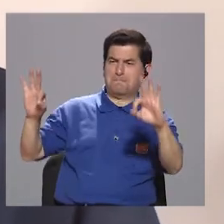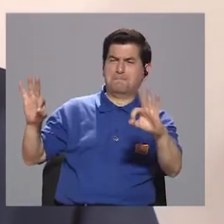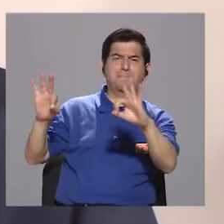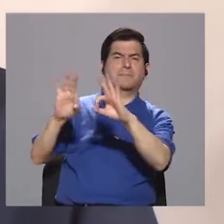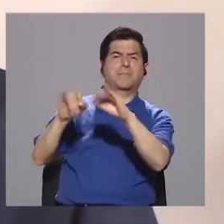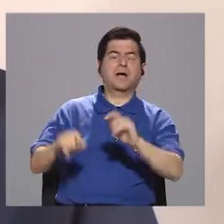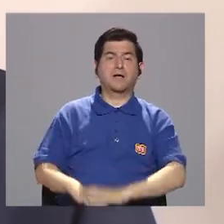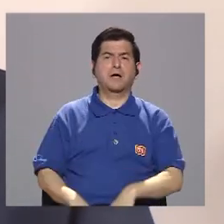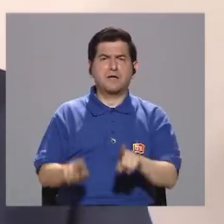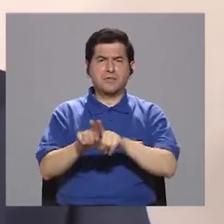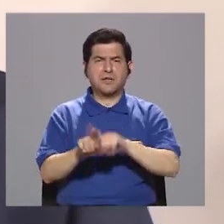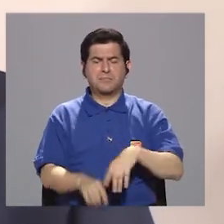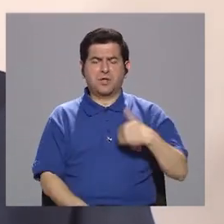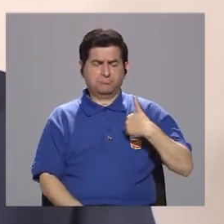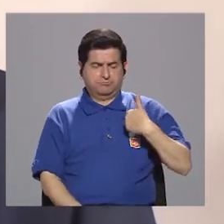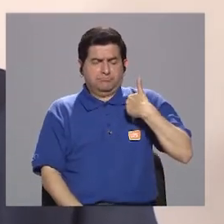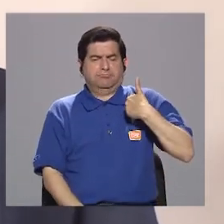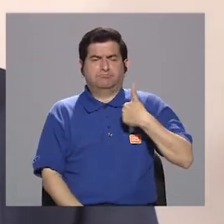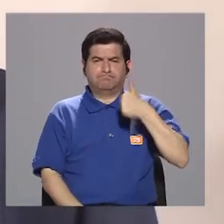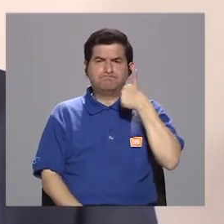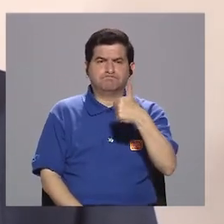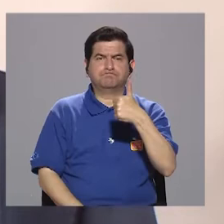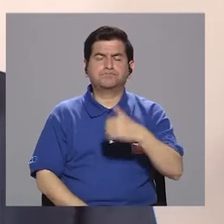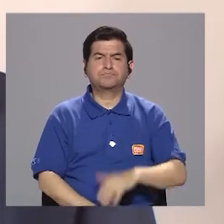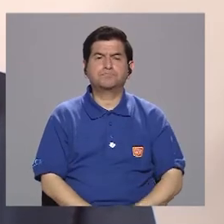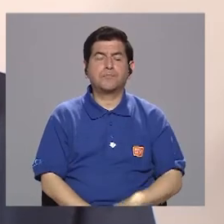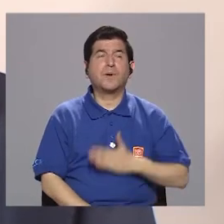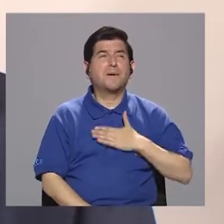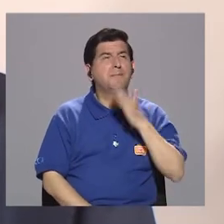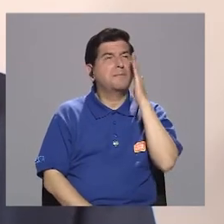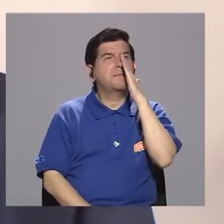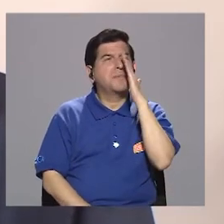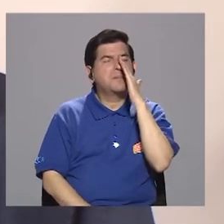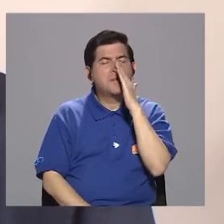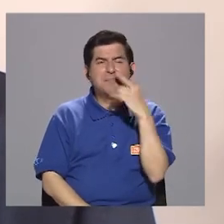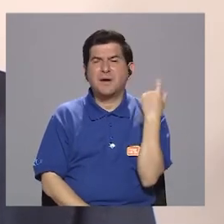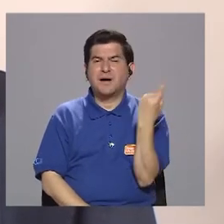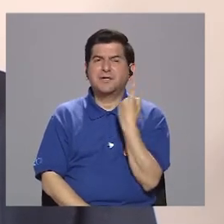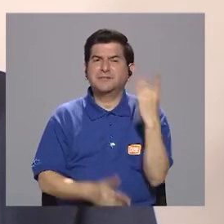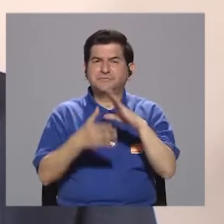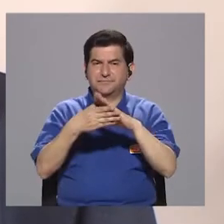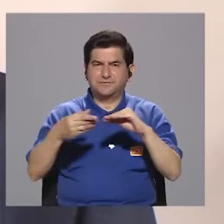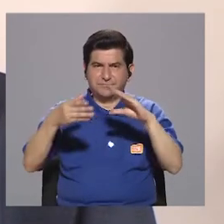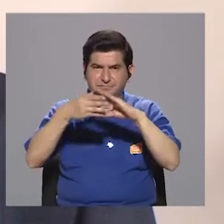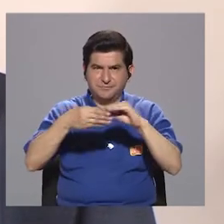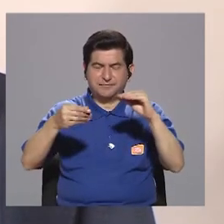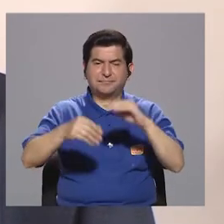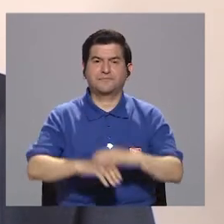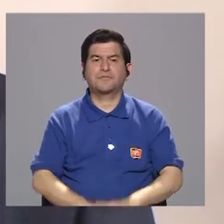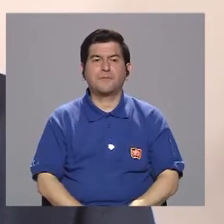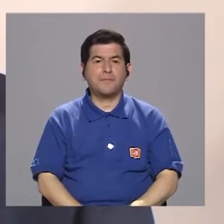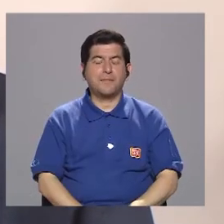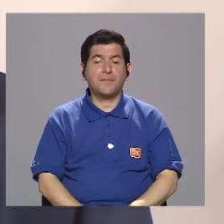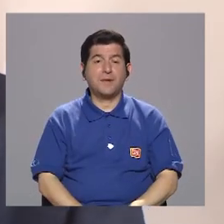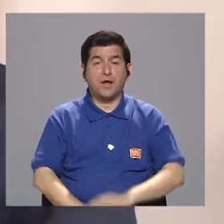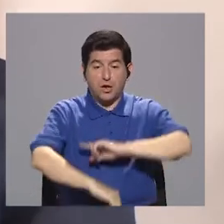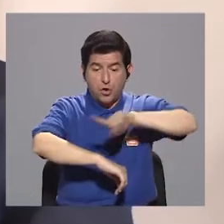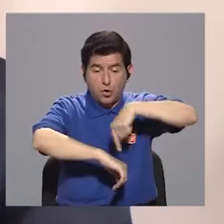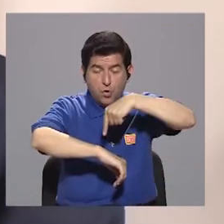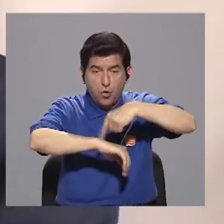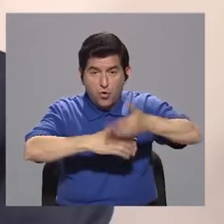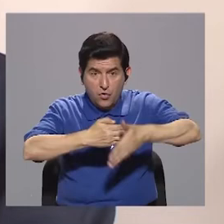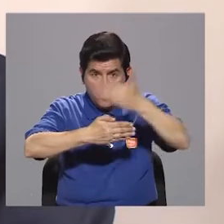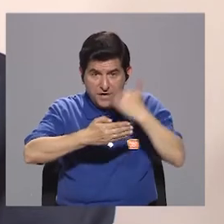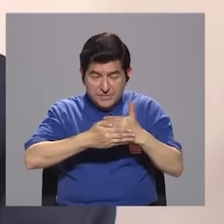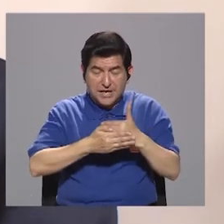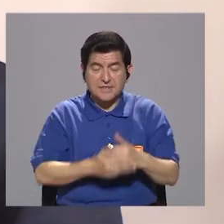y además un señorío, ¿verdad? Mamá siempre me contaba que pocas horas antes de venirse